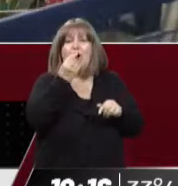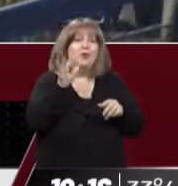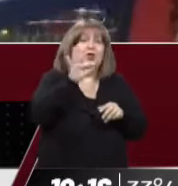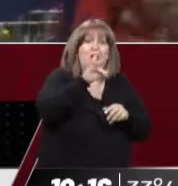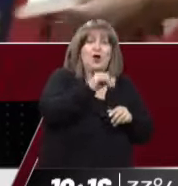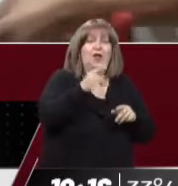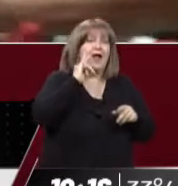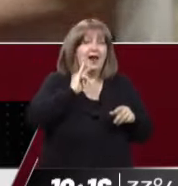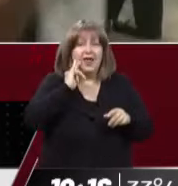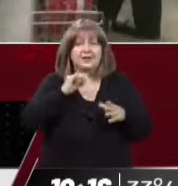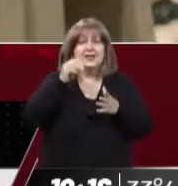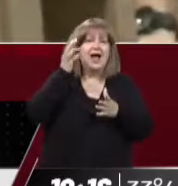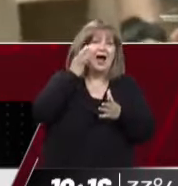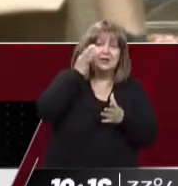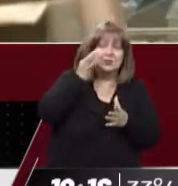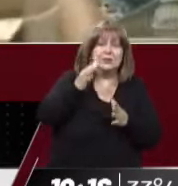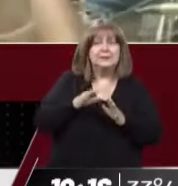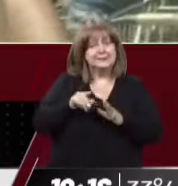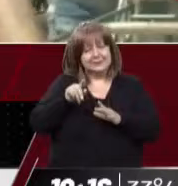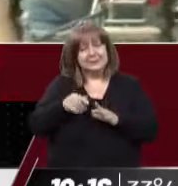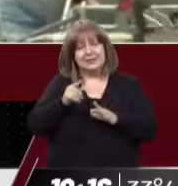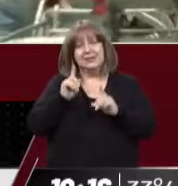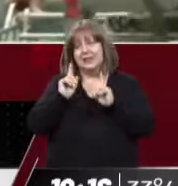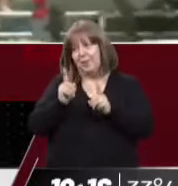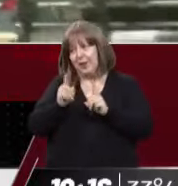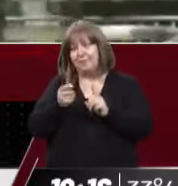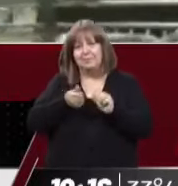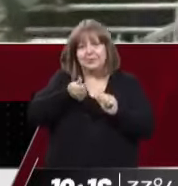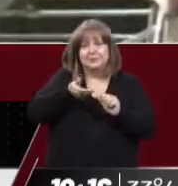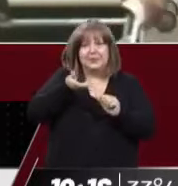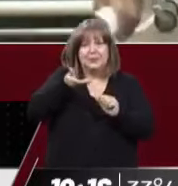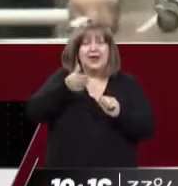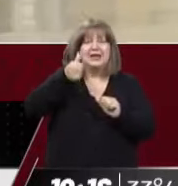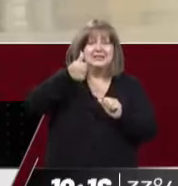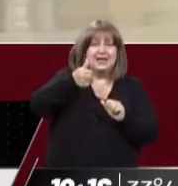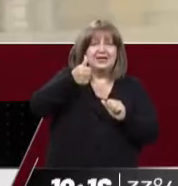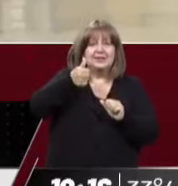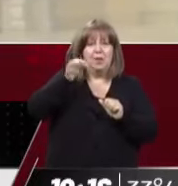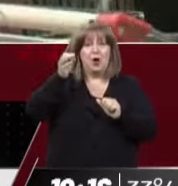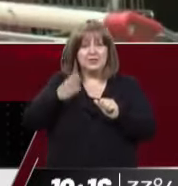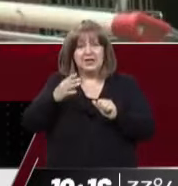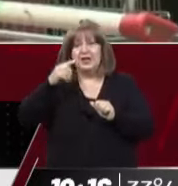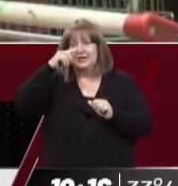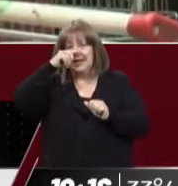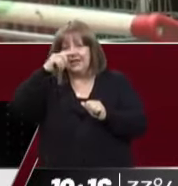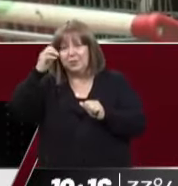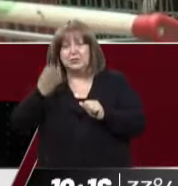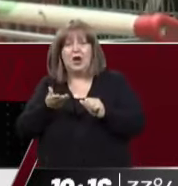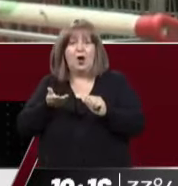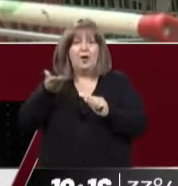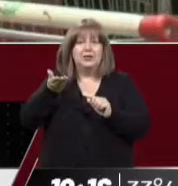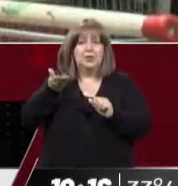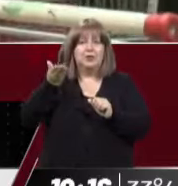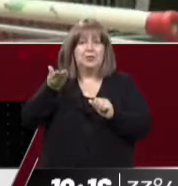día a día, la leche, el azúcar? Ha venido creciendo en el ritmo de entre un 6 y un 7% en los últimos meses. Ahora con este programa nuevo